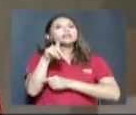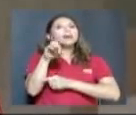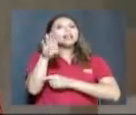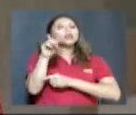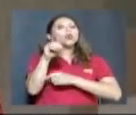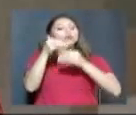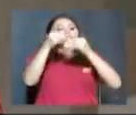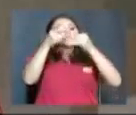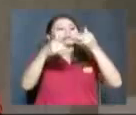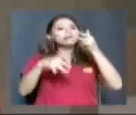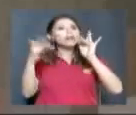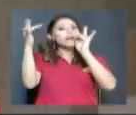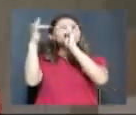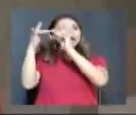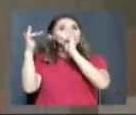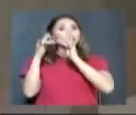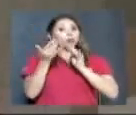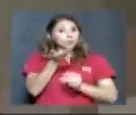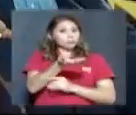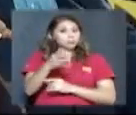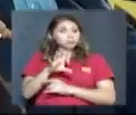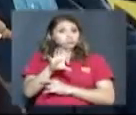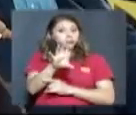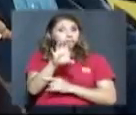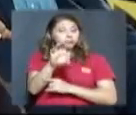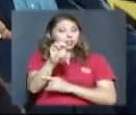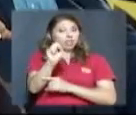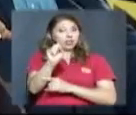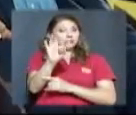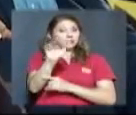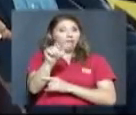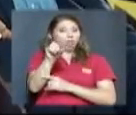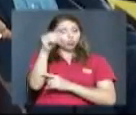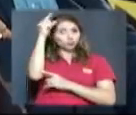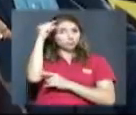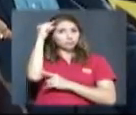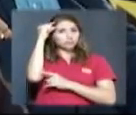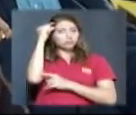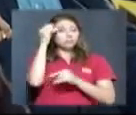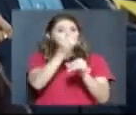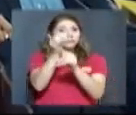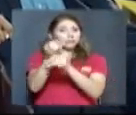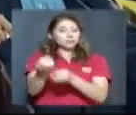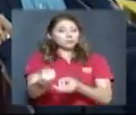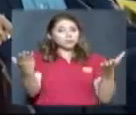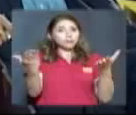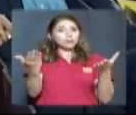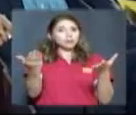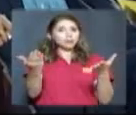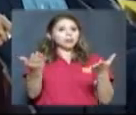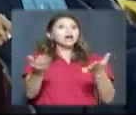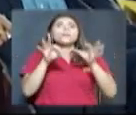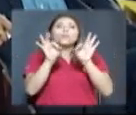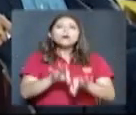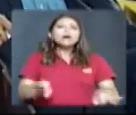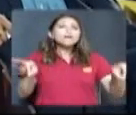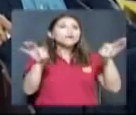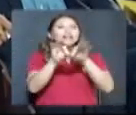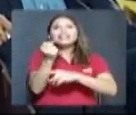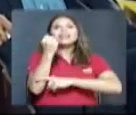del Estado. Lo regula el Estado, sí. Entonces, yo quiero hacer una aclaración porque es importantísimo que como ciudadanos entendamos que no es un recurso del